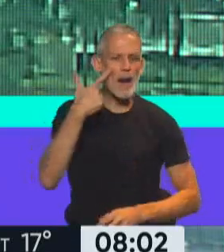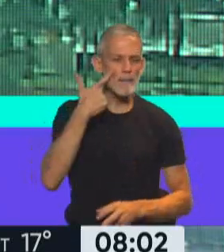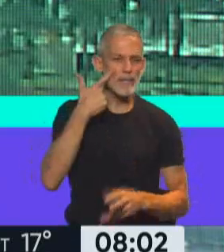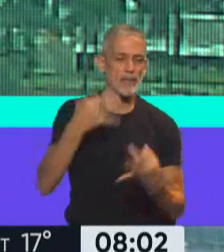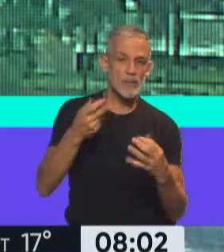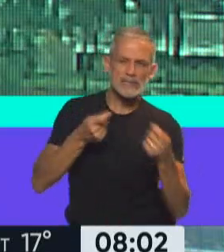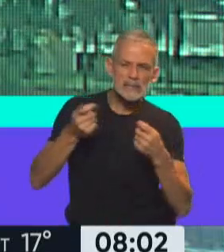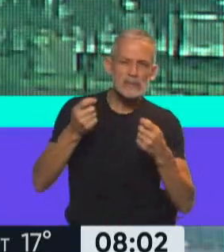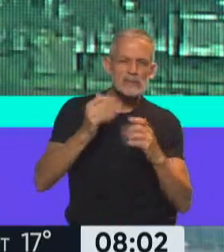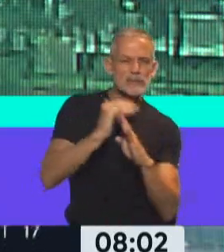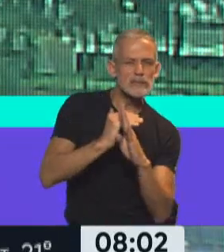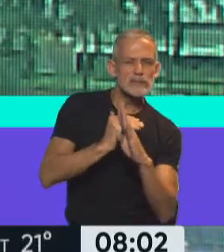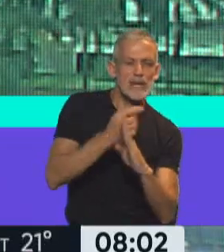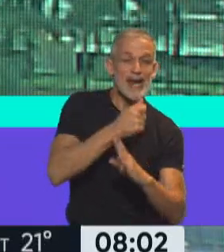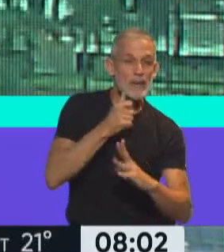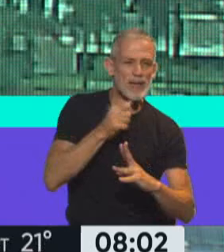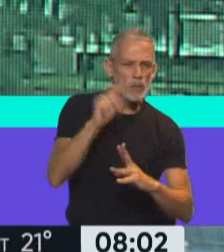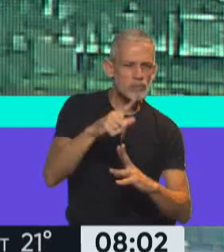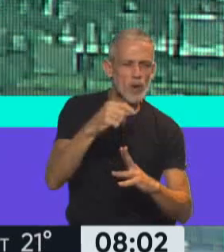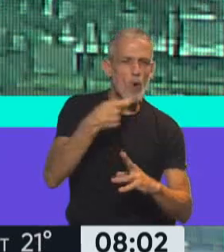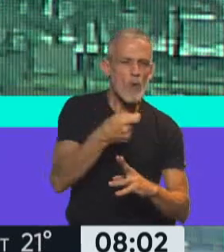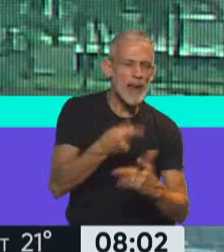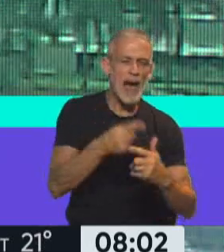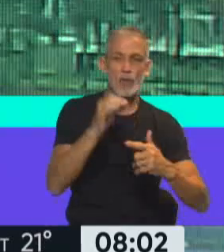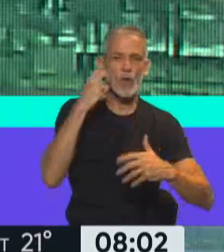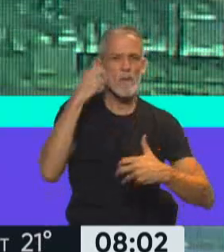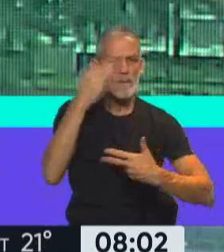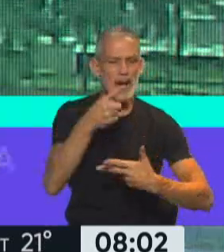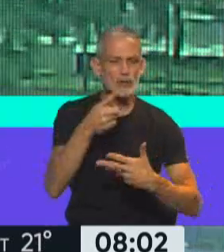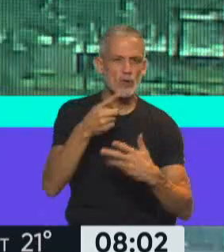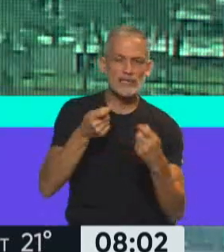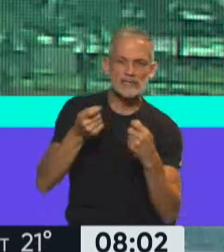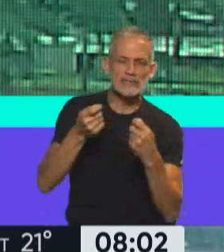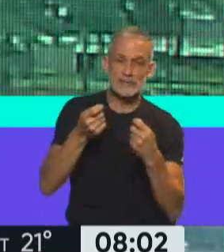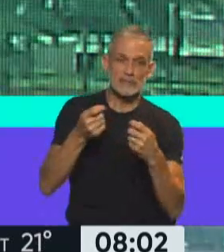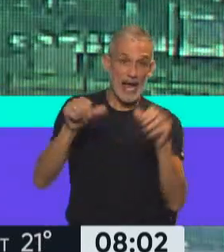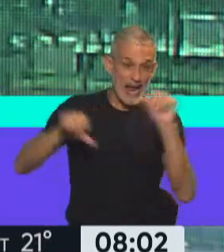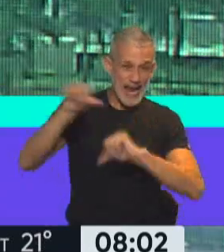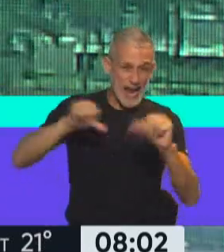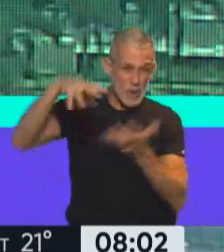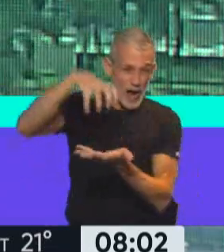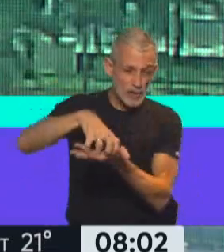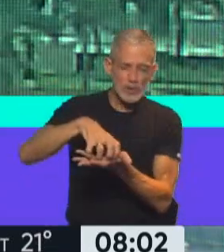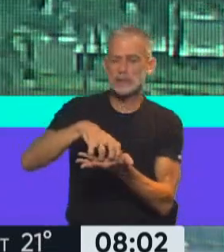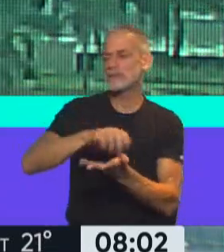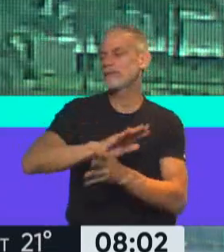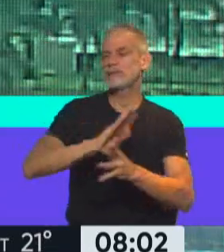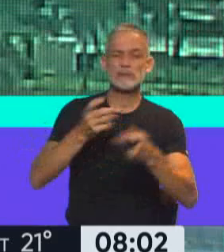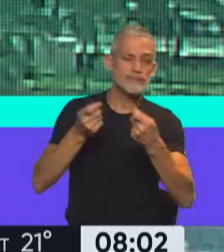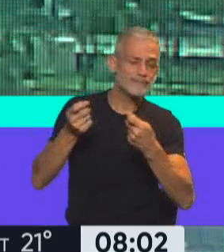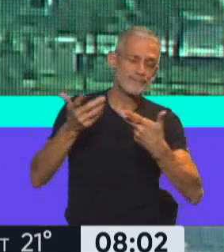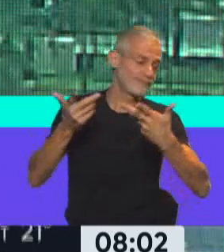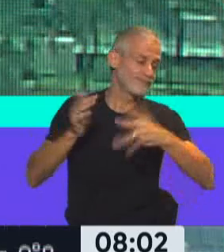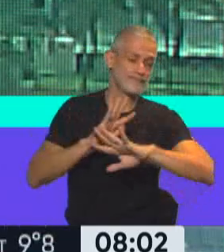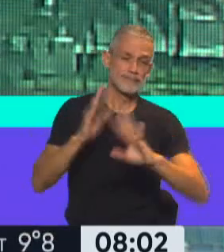negociar reducciones en los medicamentos de los jubilados, de los adultos mayores. Si la negociación es con el laboratorio, ay, prepárate,